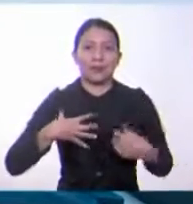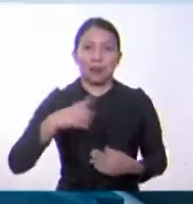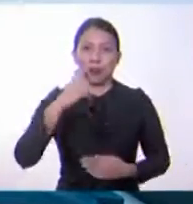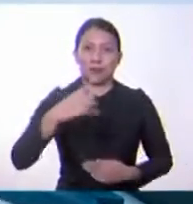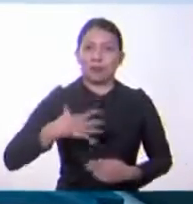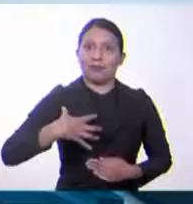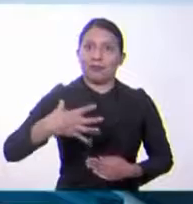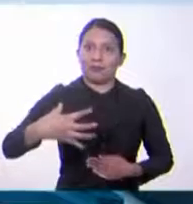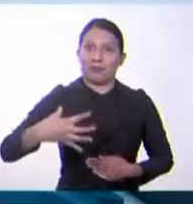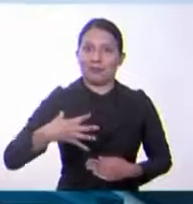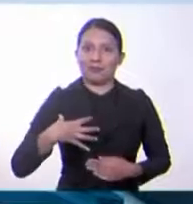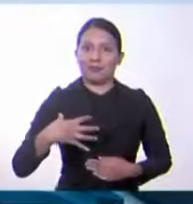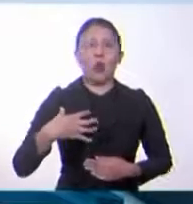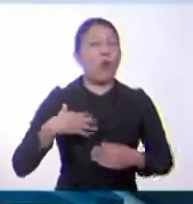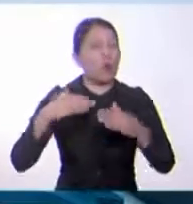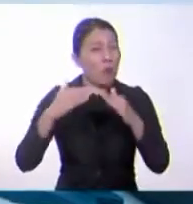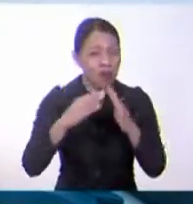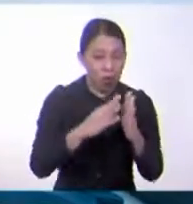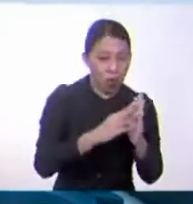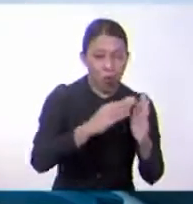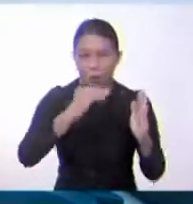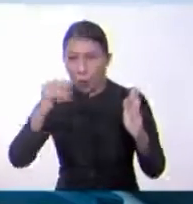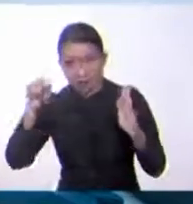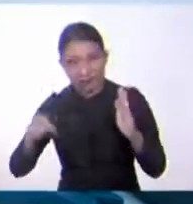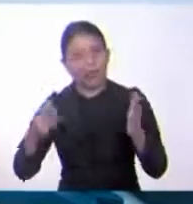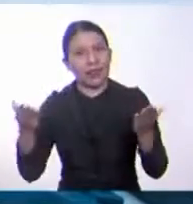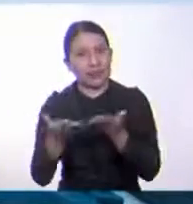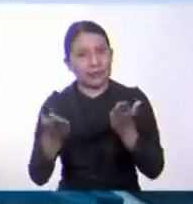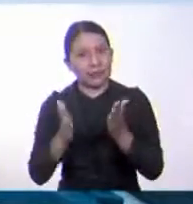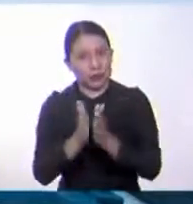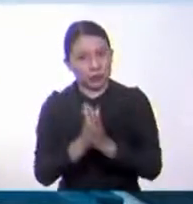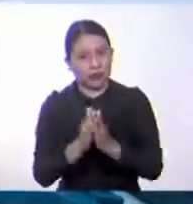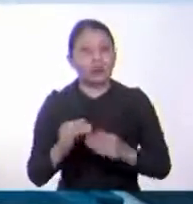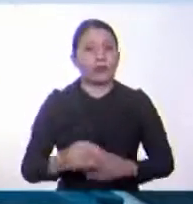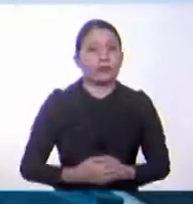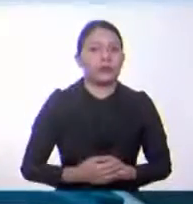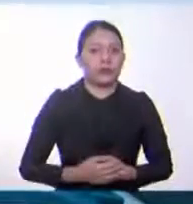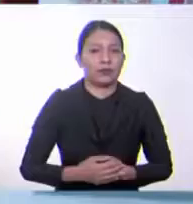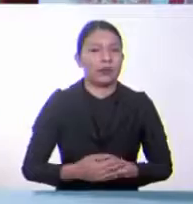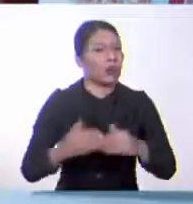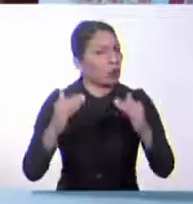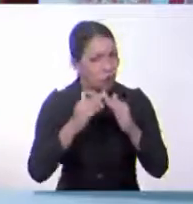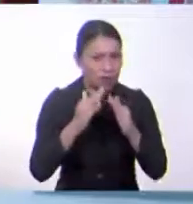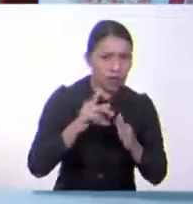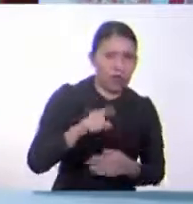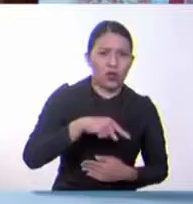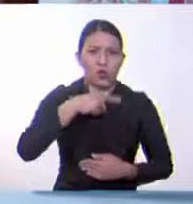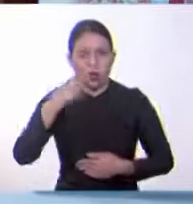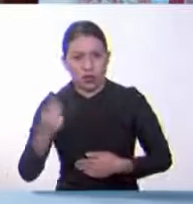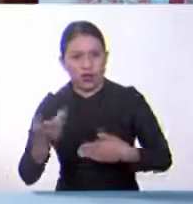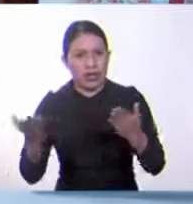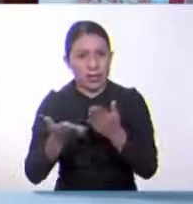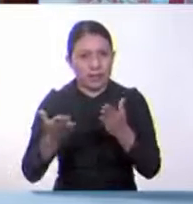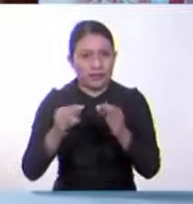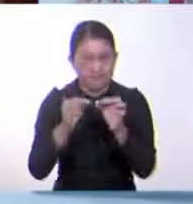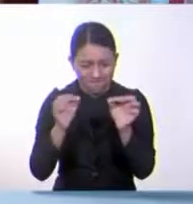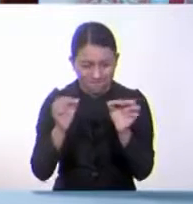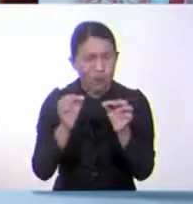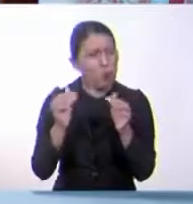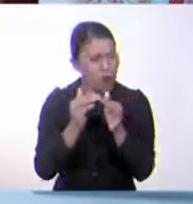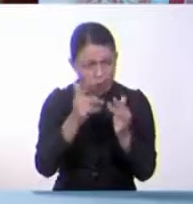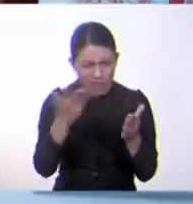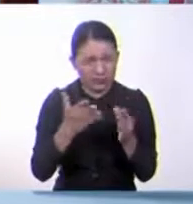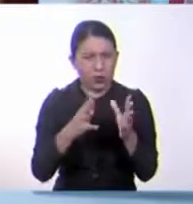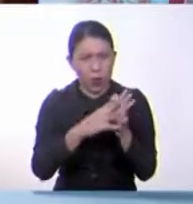harás con la otra pajilla y con la siguiente vejiga. Cortas el extremo y utilizas la banda que ya